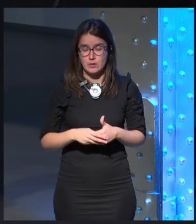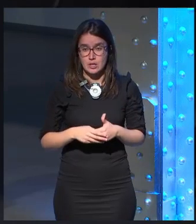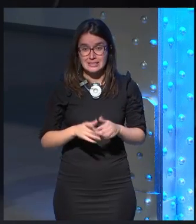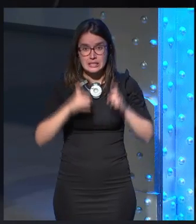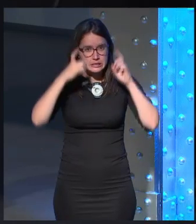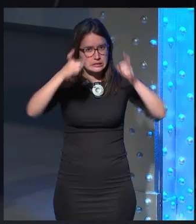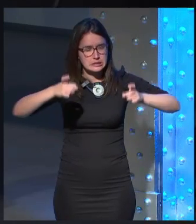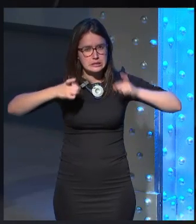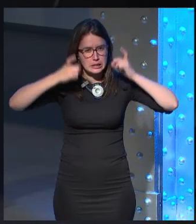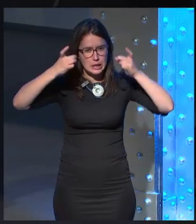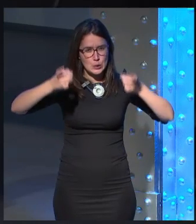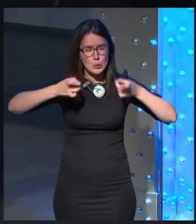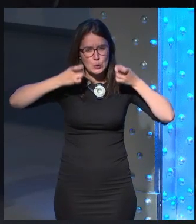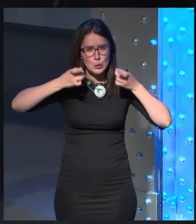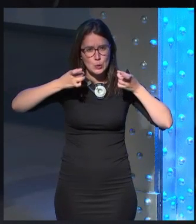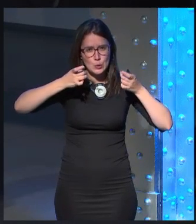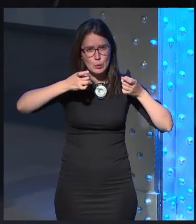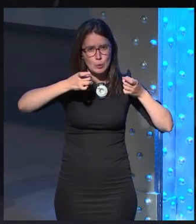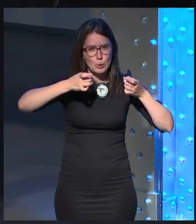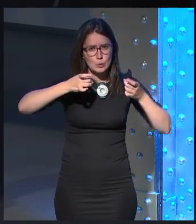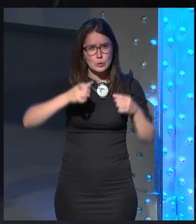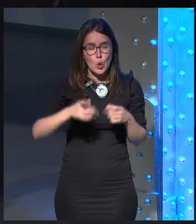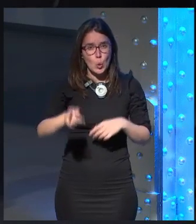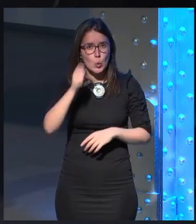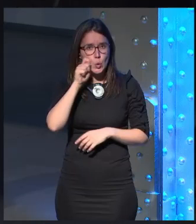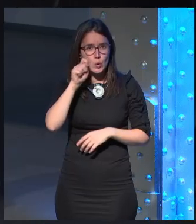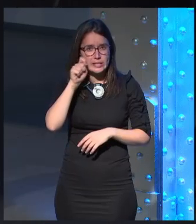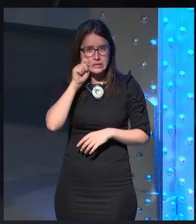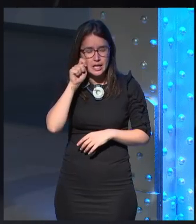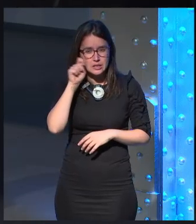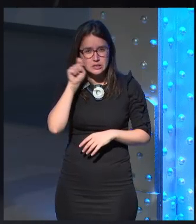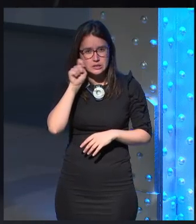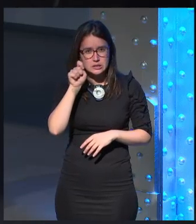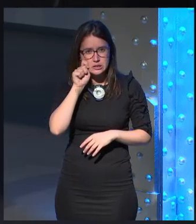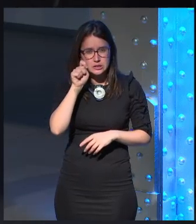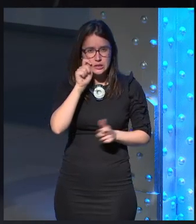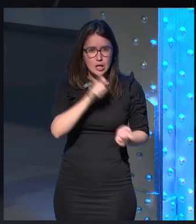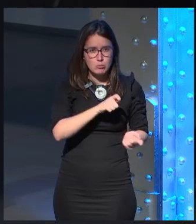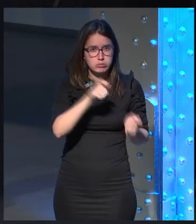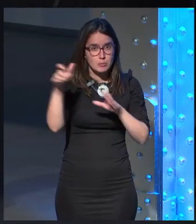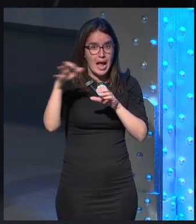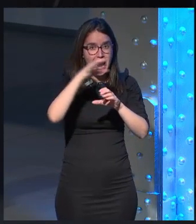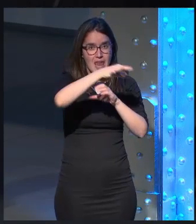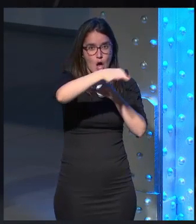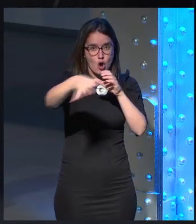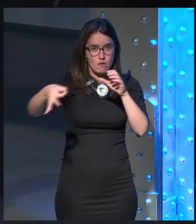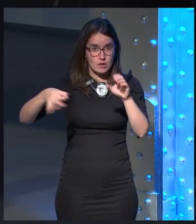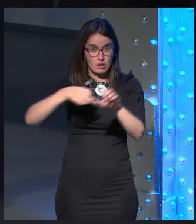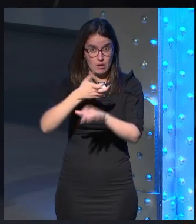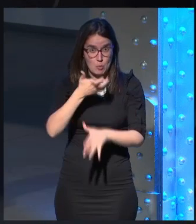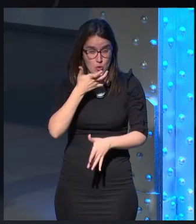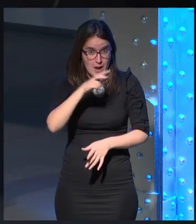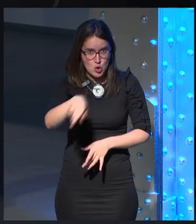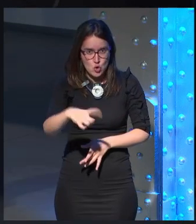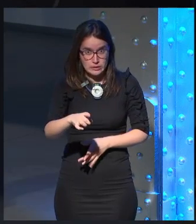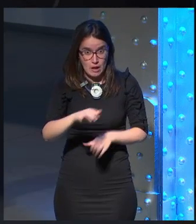Están intentando llevar turistas a la órbita y no van de broma.